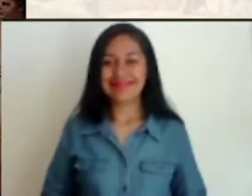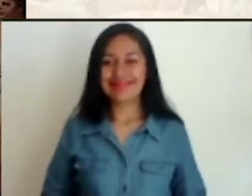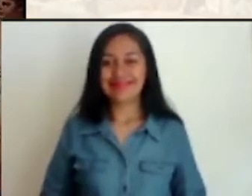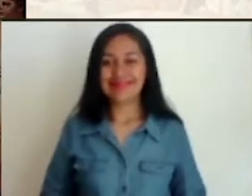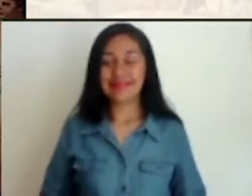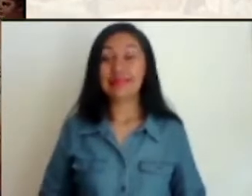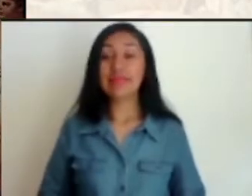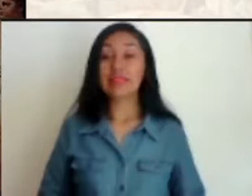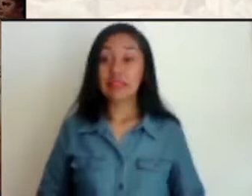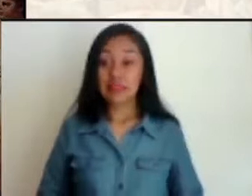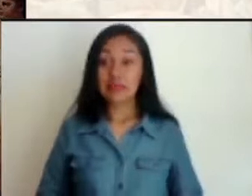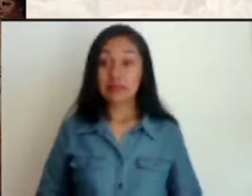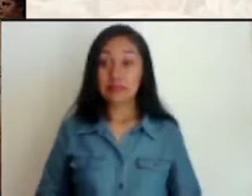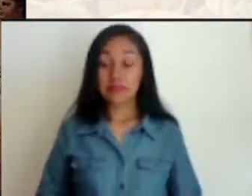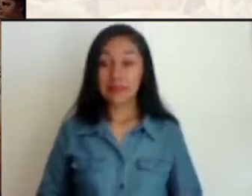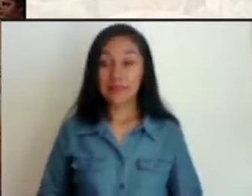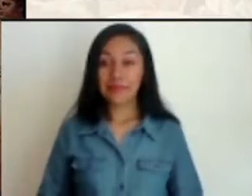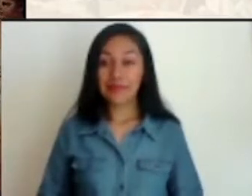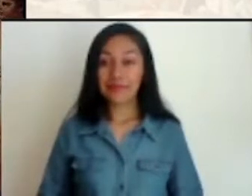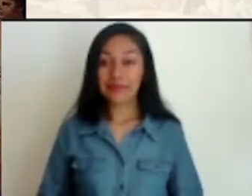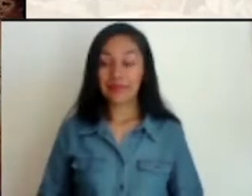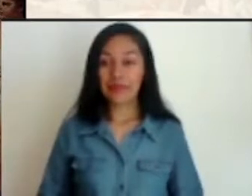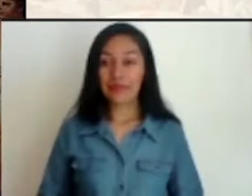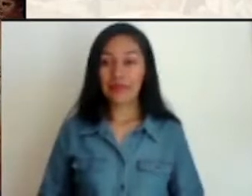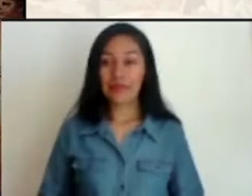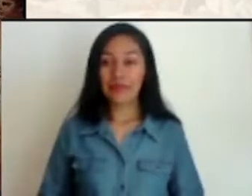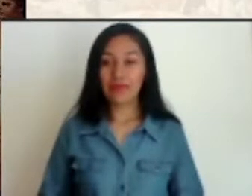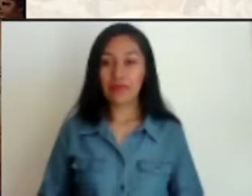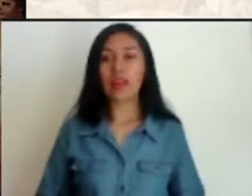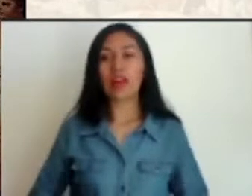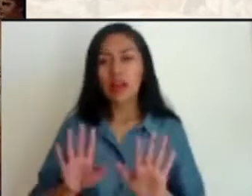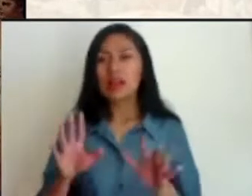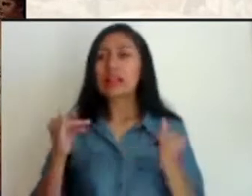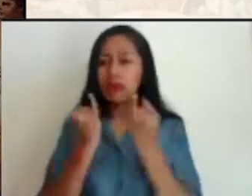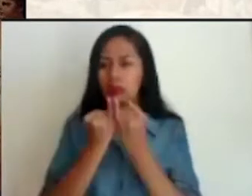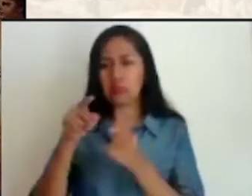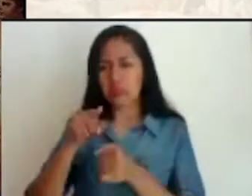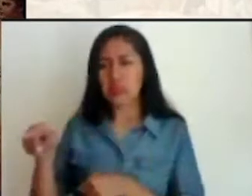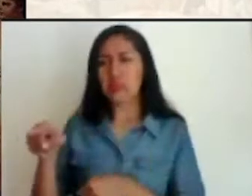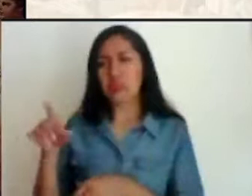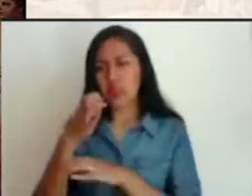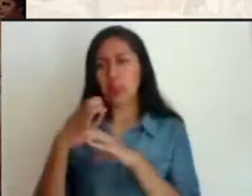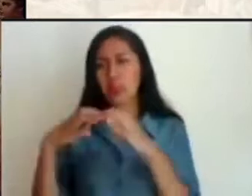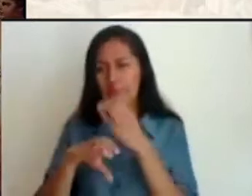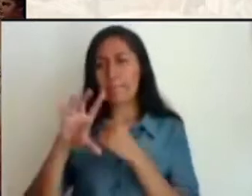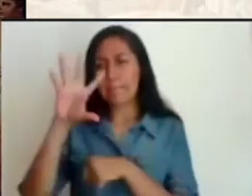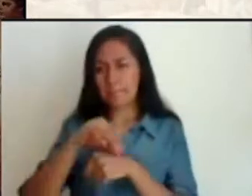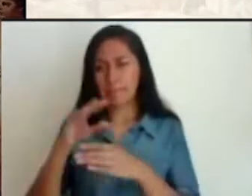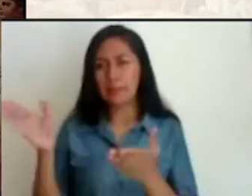Entre los bienes no susceptibles se contaban maderas, objetos metálicos, marfil,